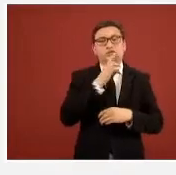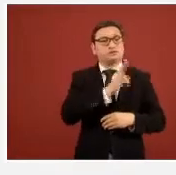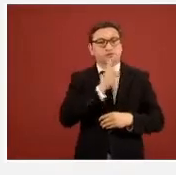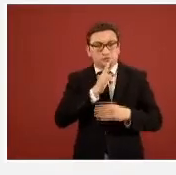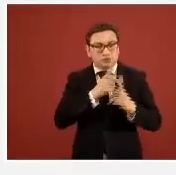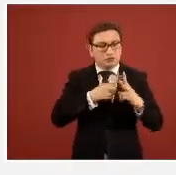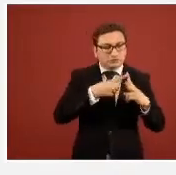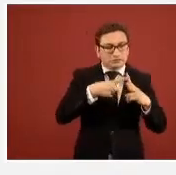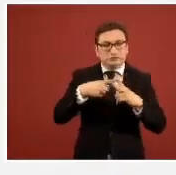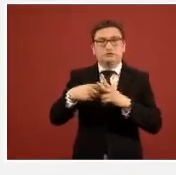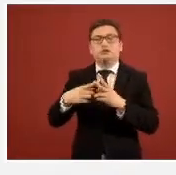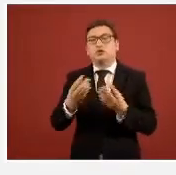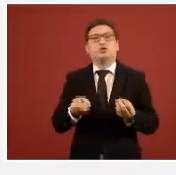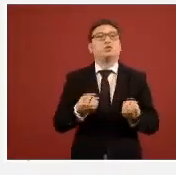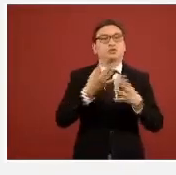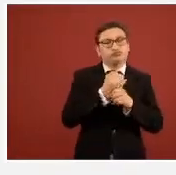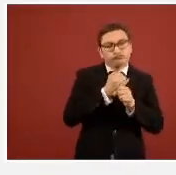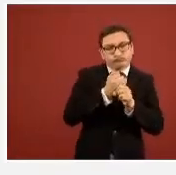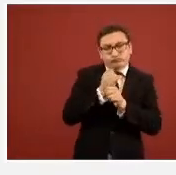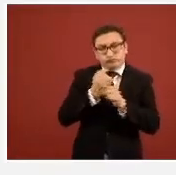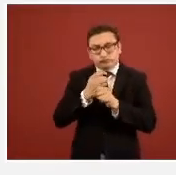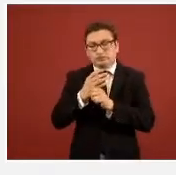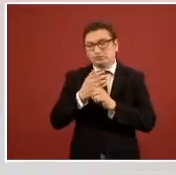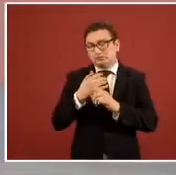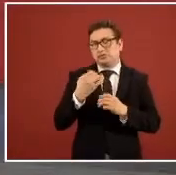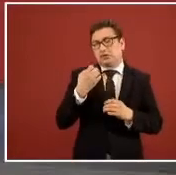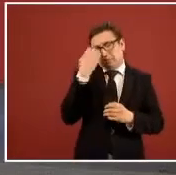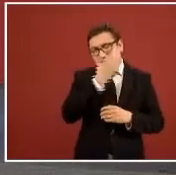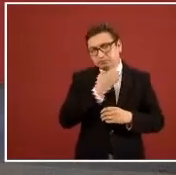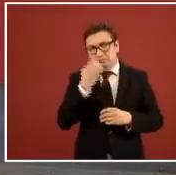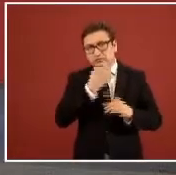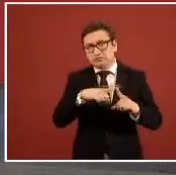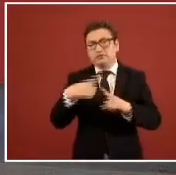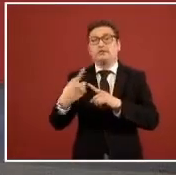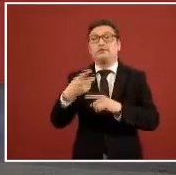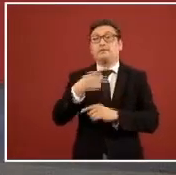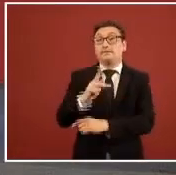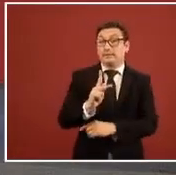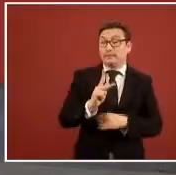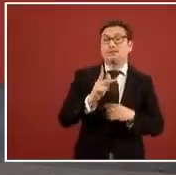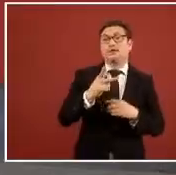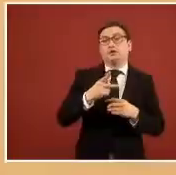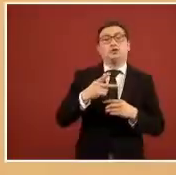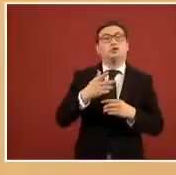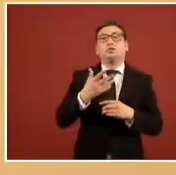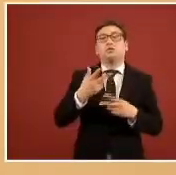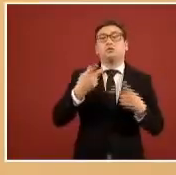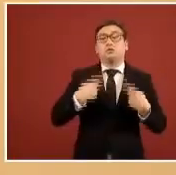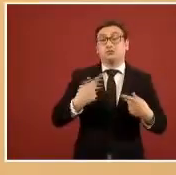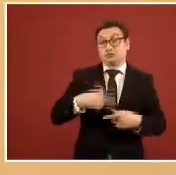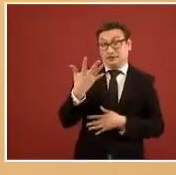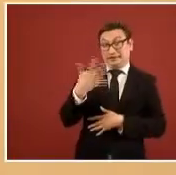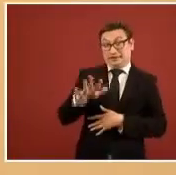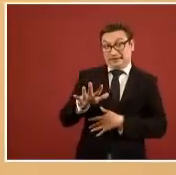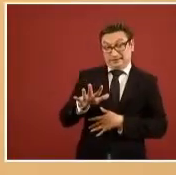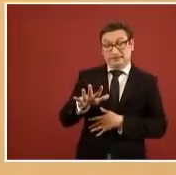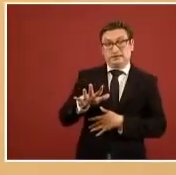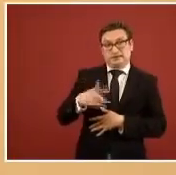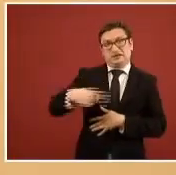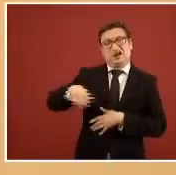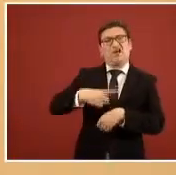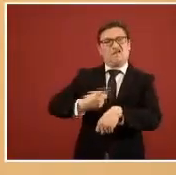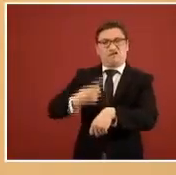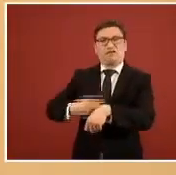van procesando las diferentes muestras, pero podemos decir que hasta el momento de cada 10 personas que presentan una